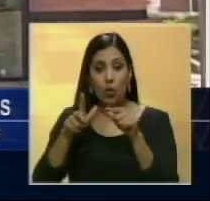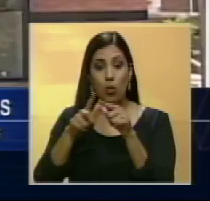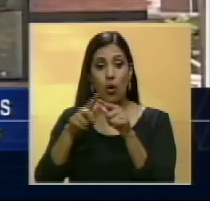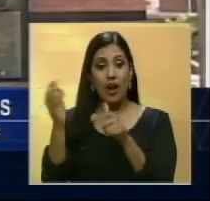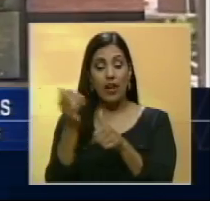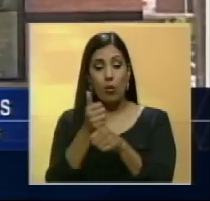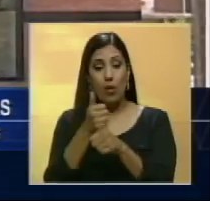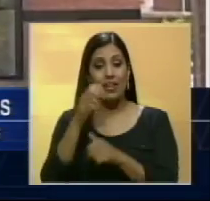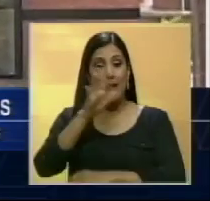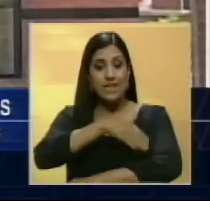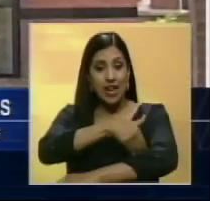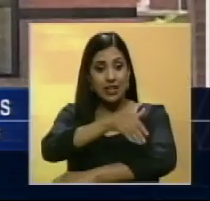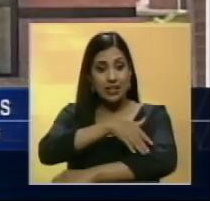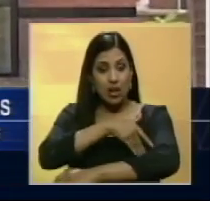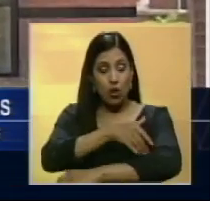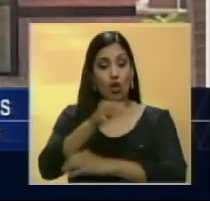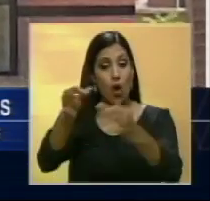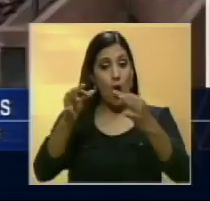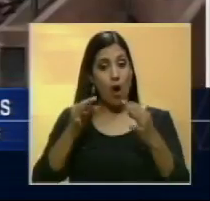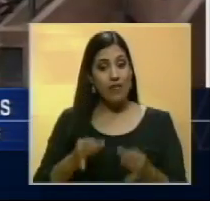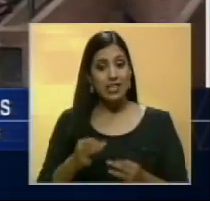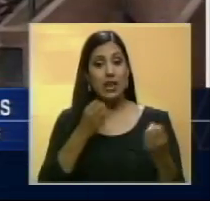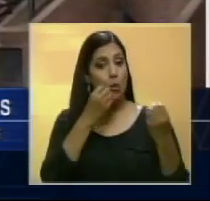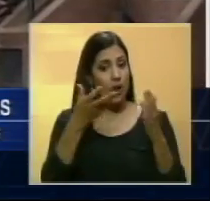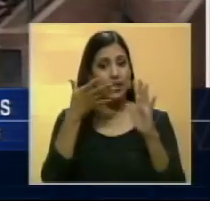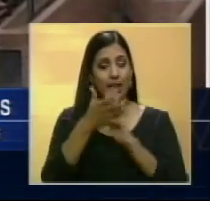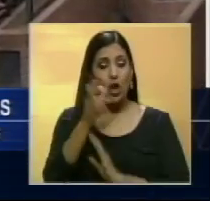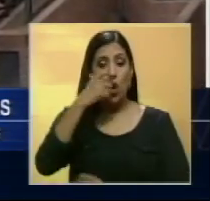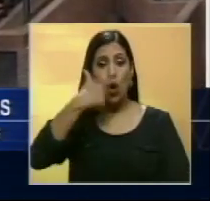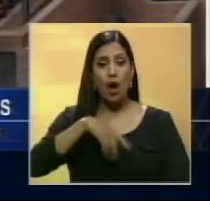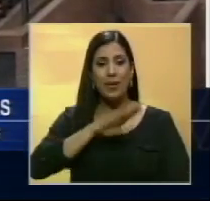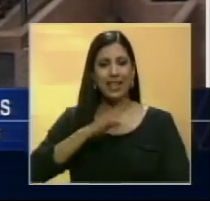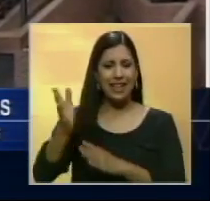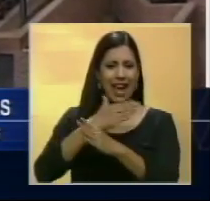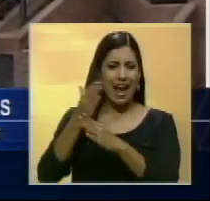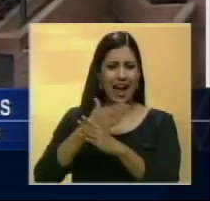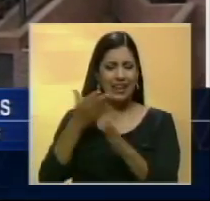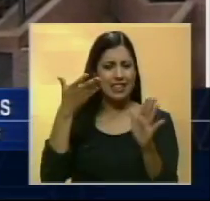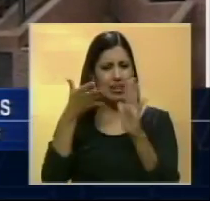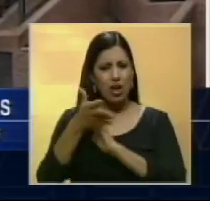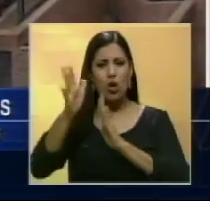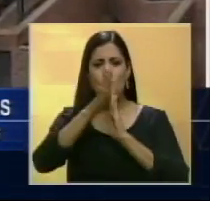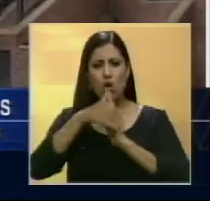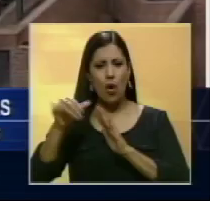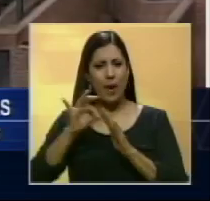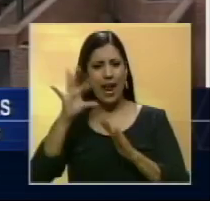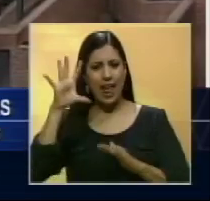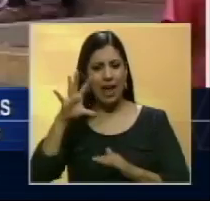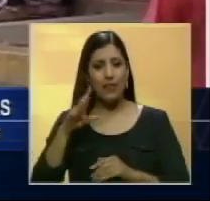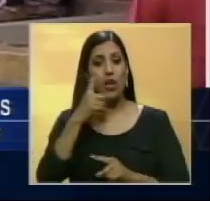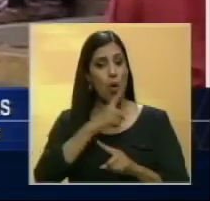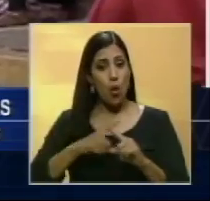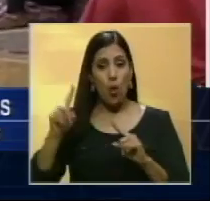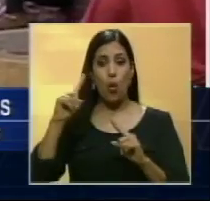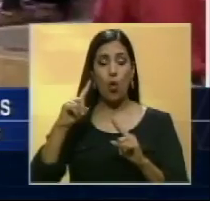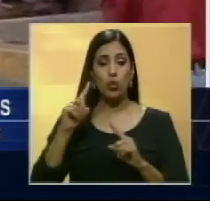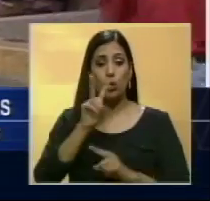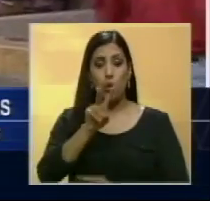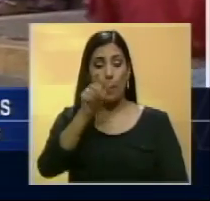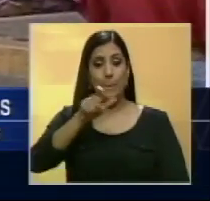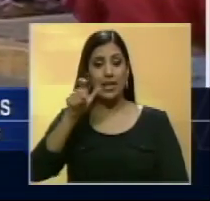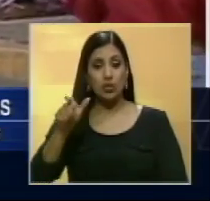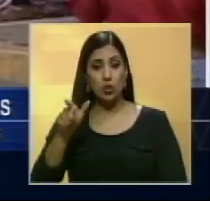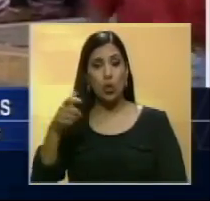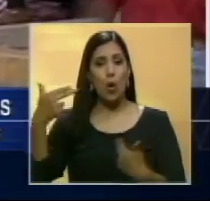Fernández Padilla de Barcelona. Extraoficialmente se pudo conocer que Guzmán tenía antecedentes por robo agravado. Por otra parte, 2